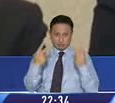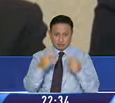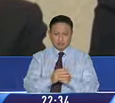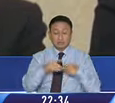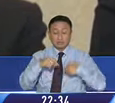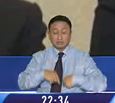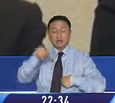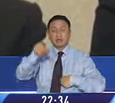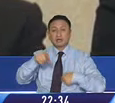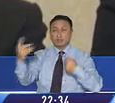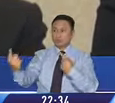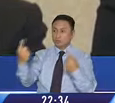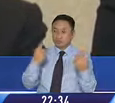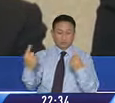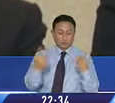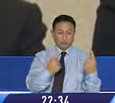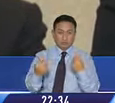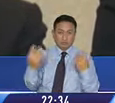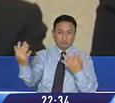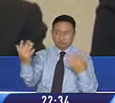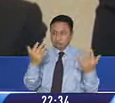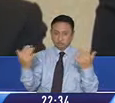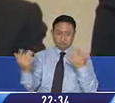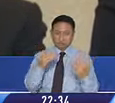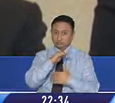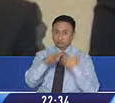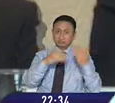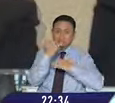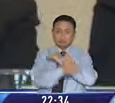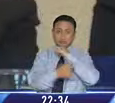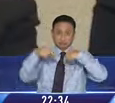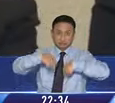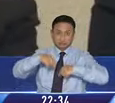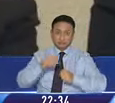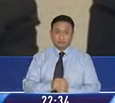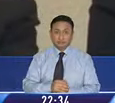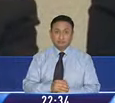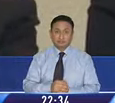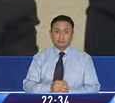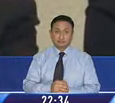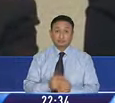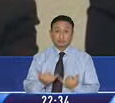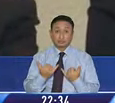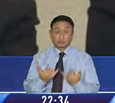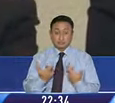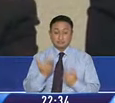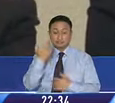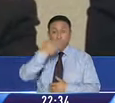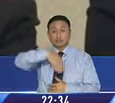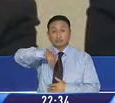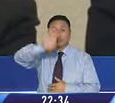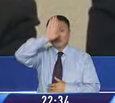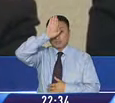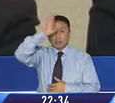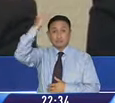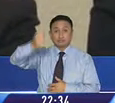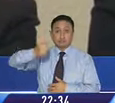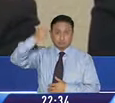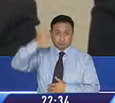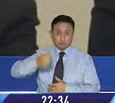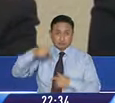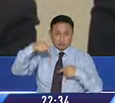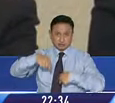recibir personas de prácticamente todos los países del mundo. Hemos tenido la gracia de que el Papa pues ha escogido